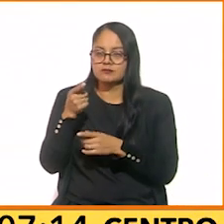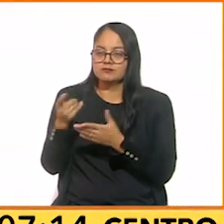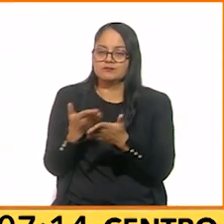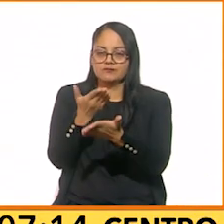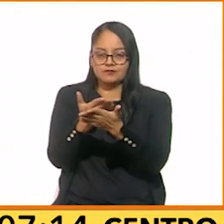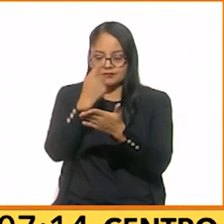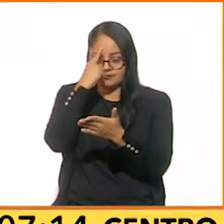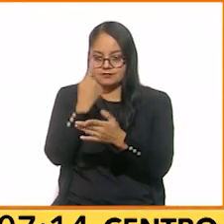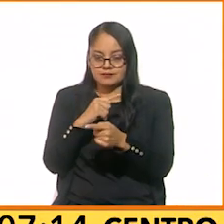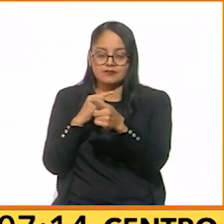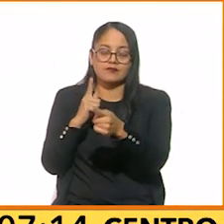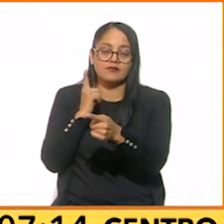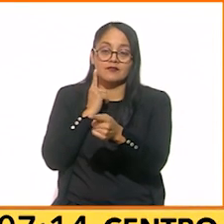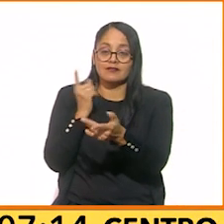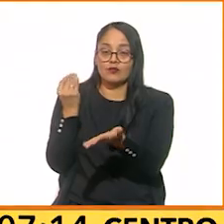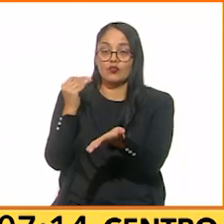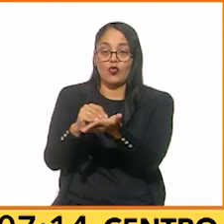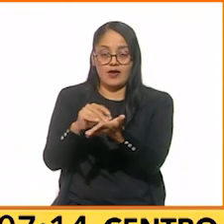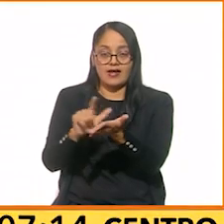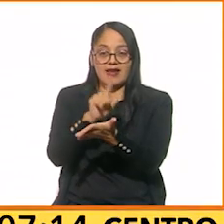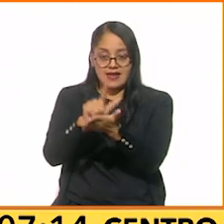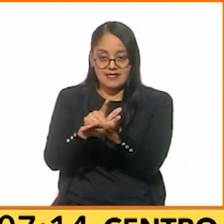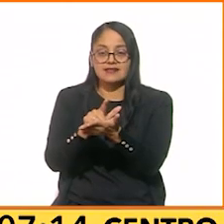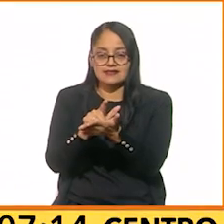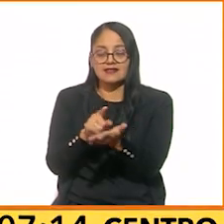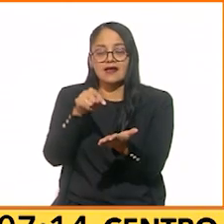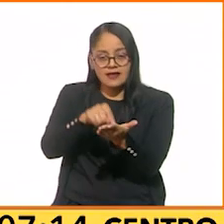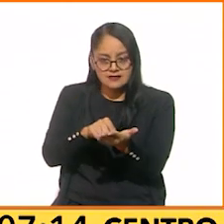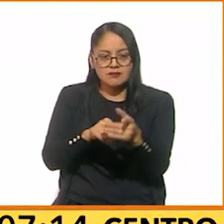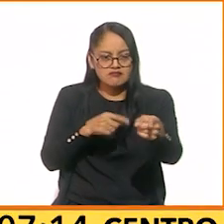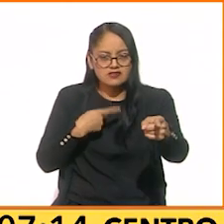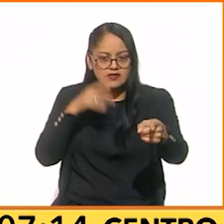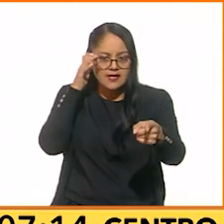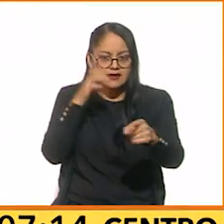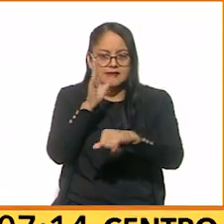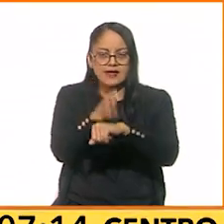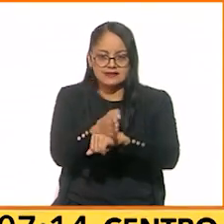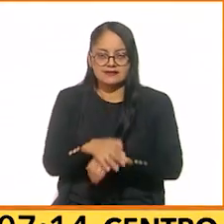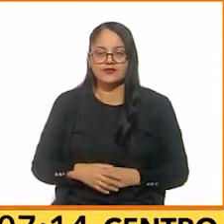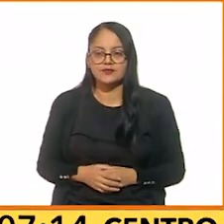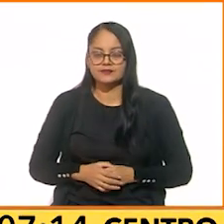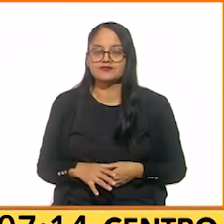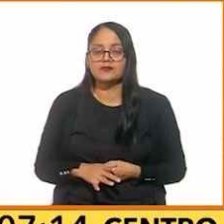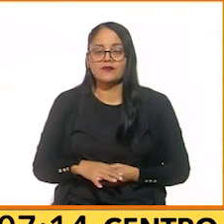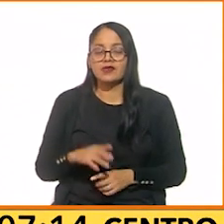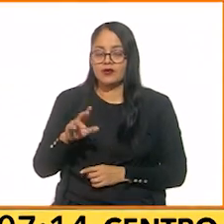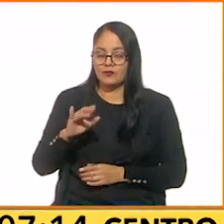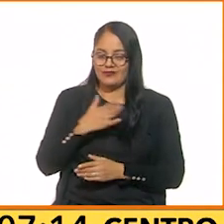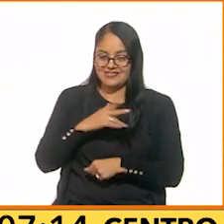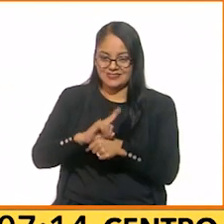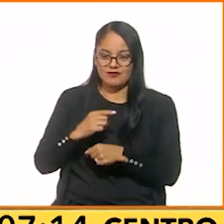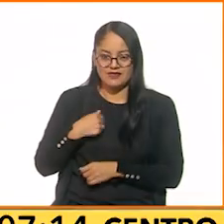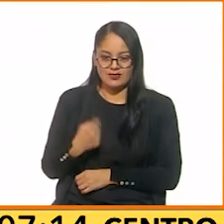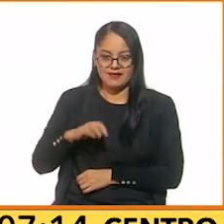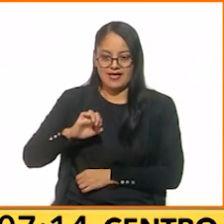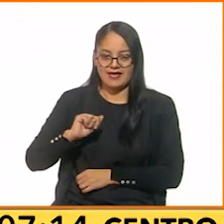iniciativa para que legisle lo antes posible este reclutamiento y sean sancionados los criminales. Buenos días, Juan Martín. Te saluda Elvira Angélica Rivera.